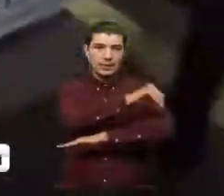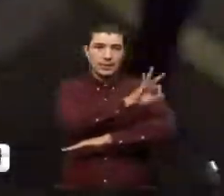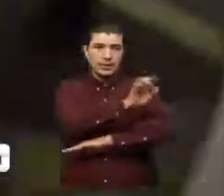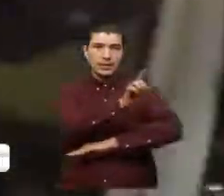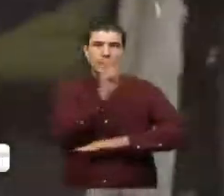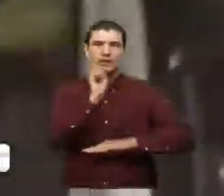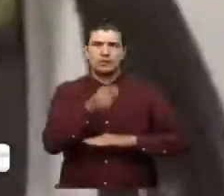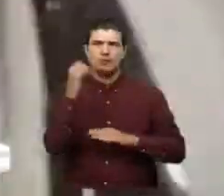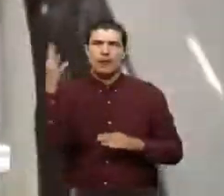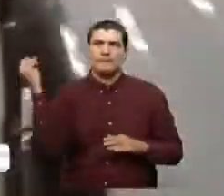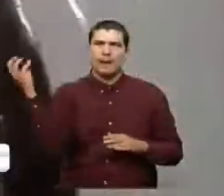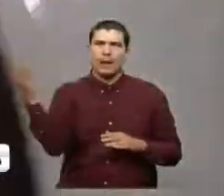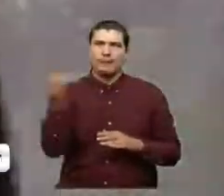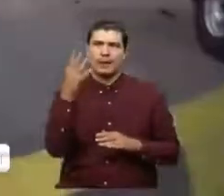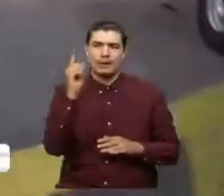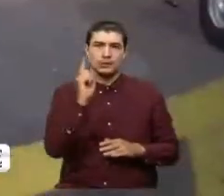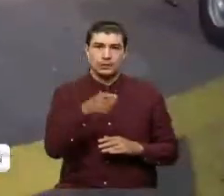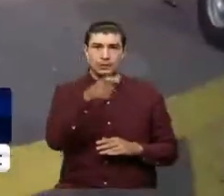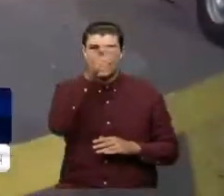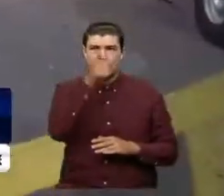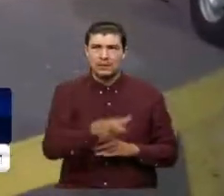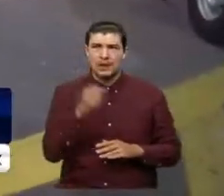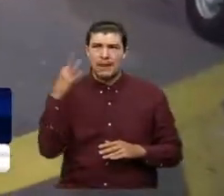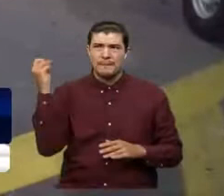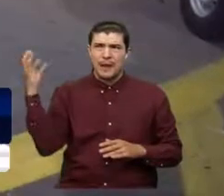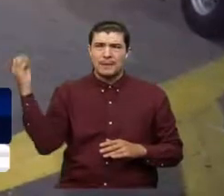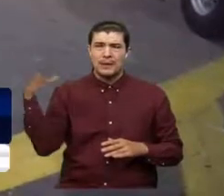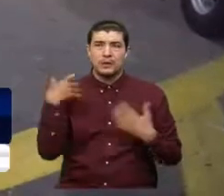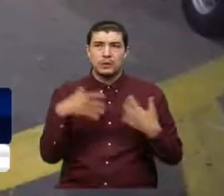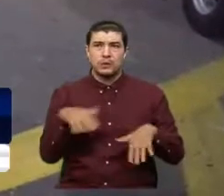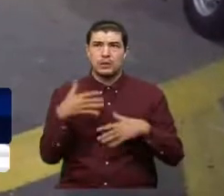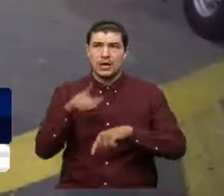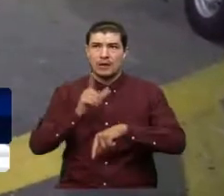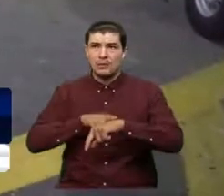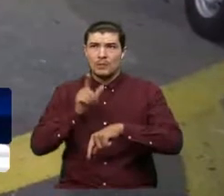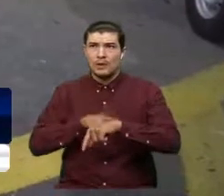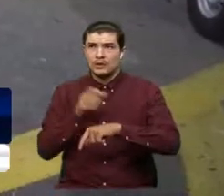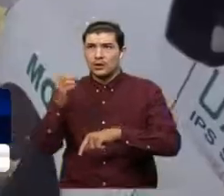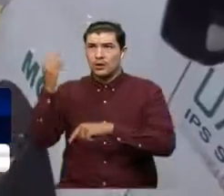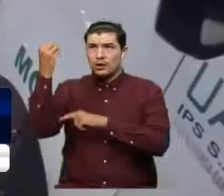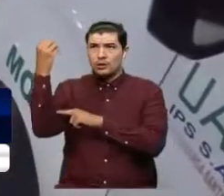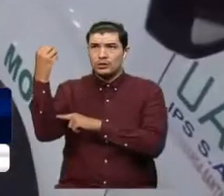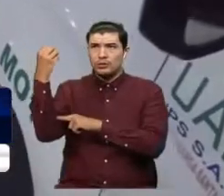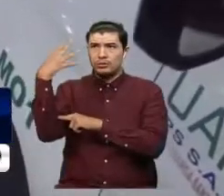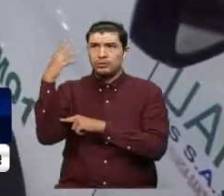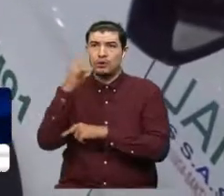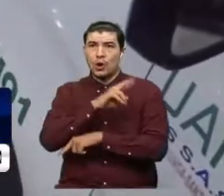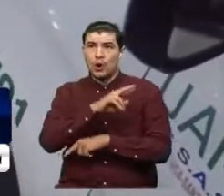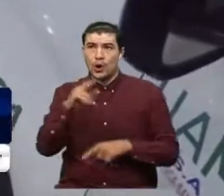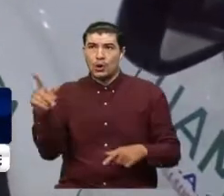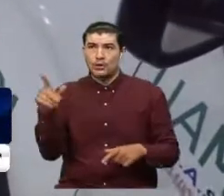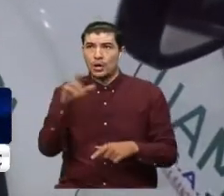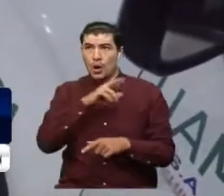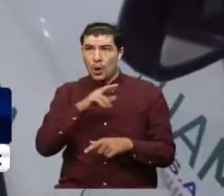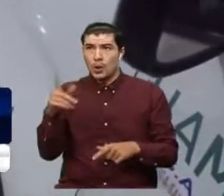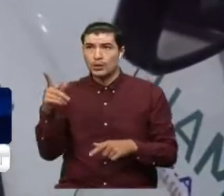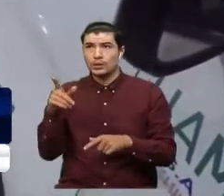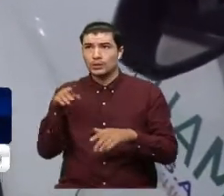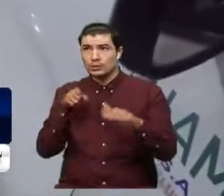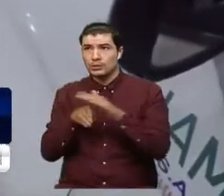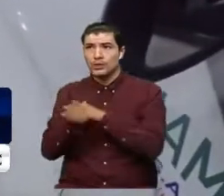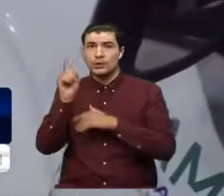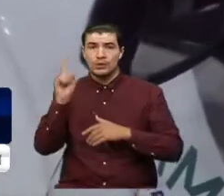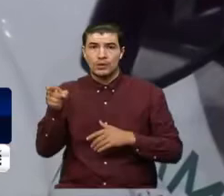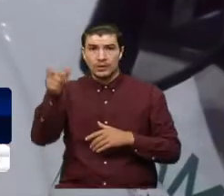ambulancia que se movilizaba con un paciente con la sirena encendida al momento de cruzar un semáforo en rojo que los otros vehículos le dieron el paso un